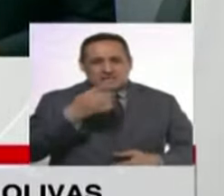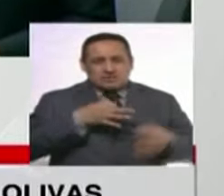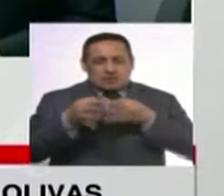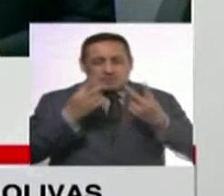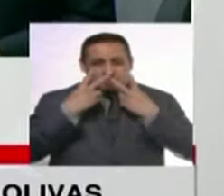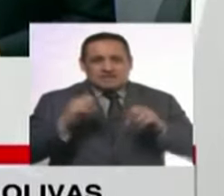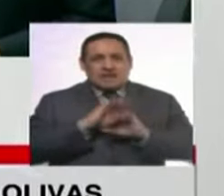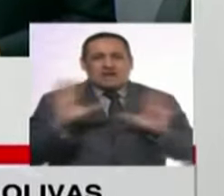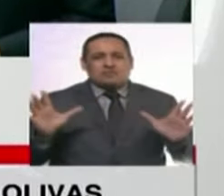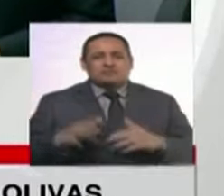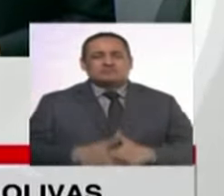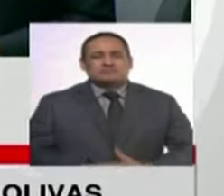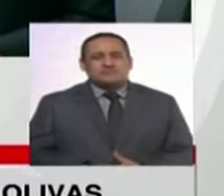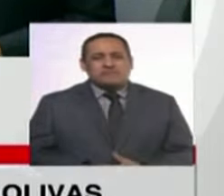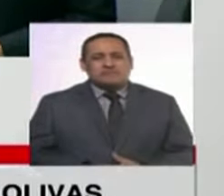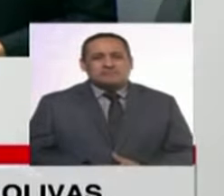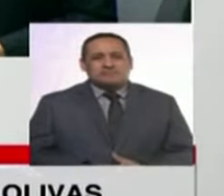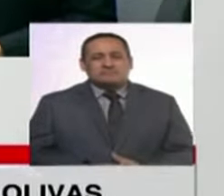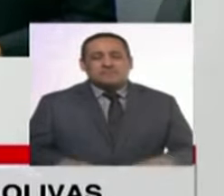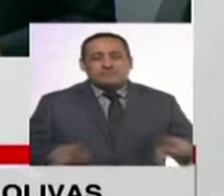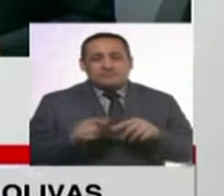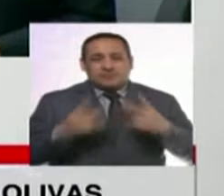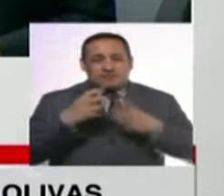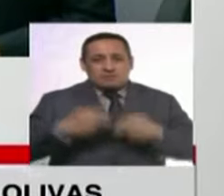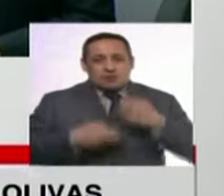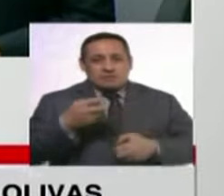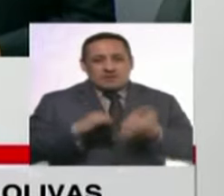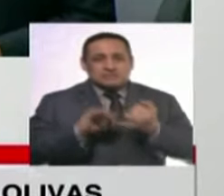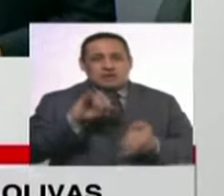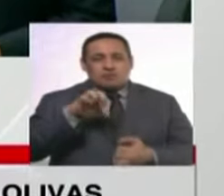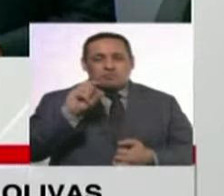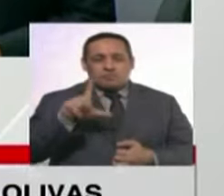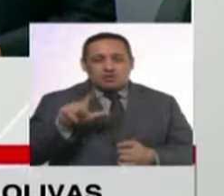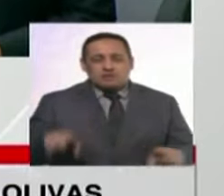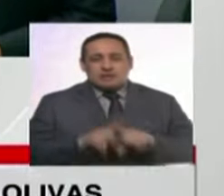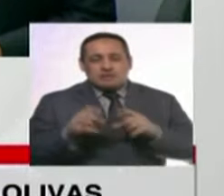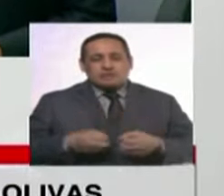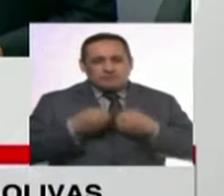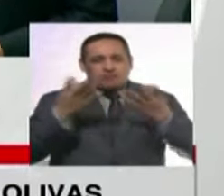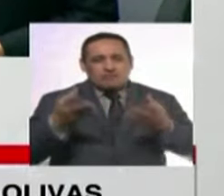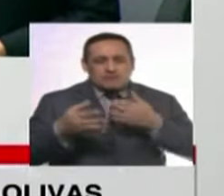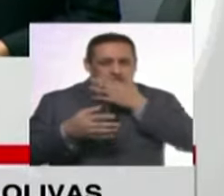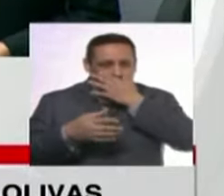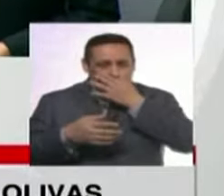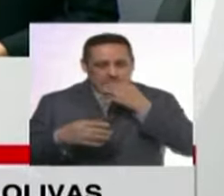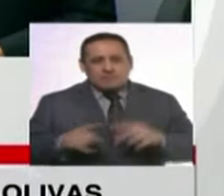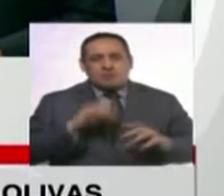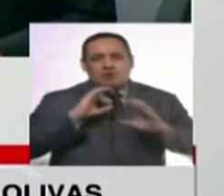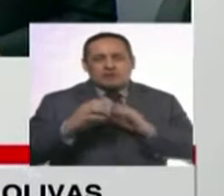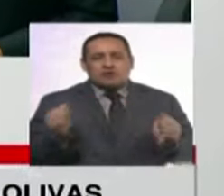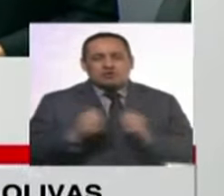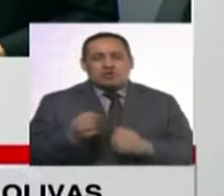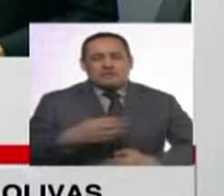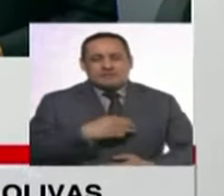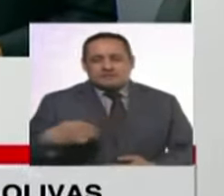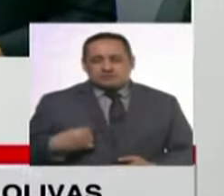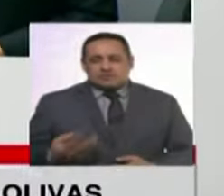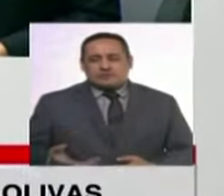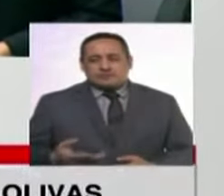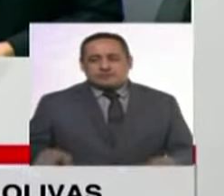abiertamente apareció el problema de salud Paul que lo hemos estado este anunciando llamó conversado con atención ministro